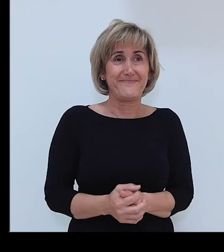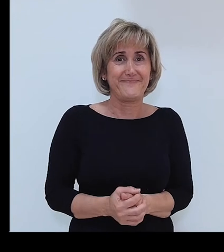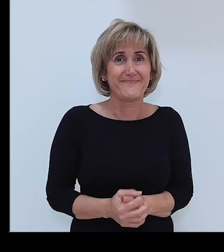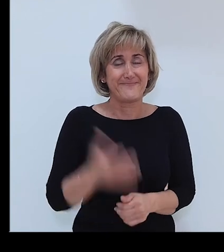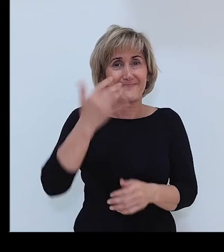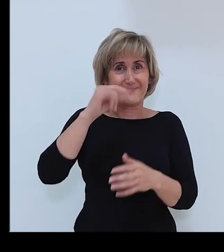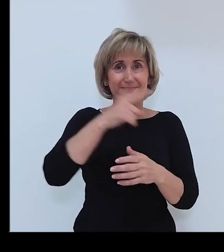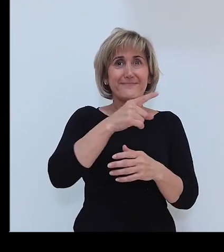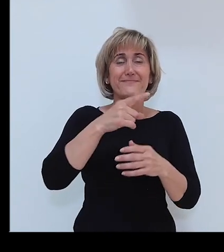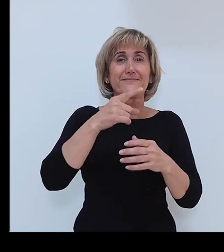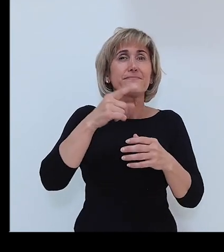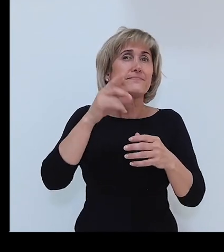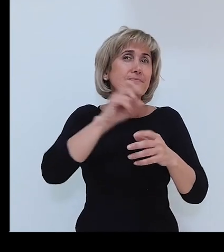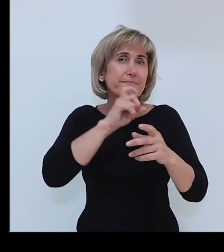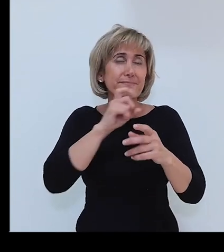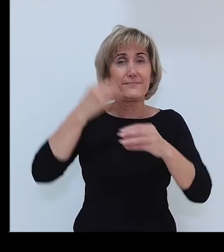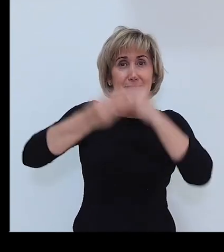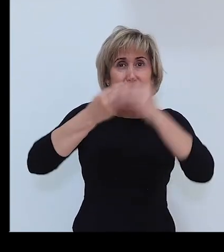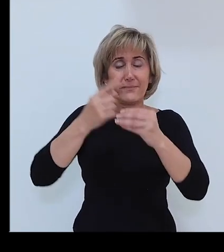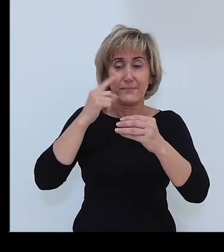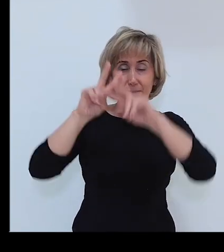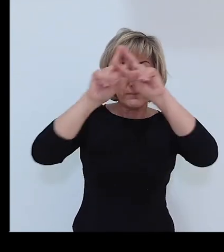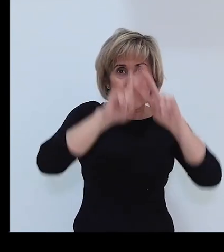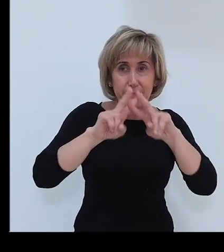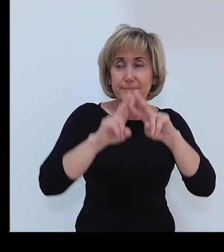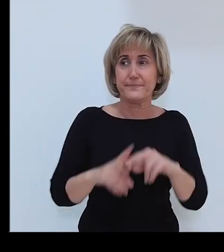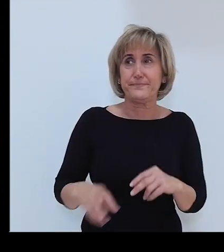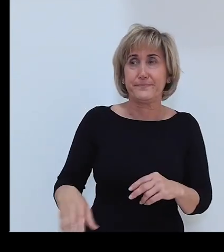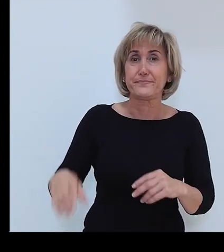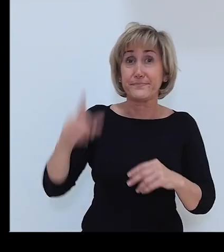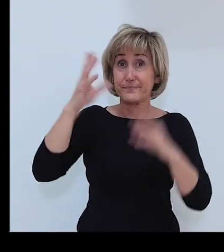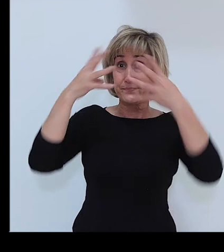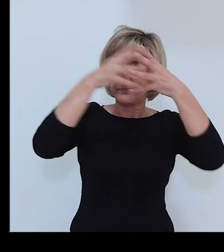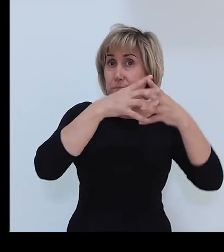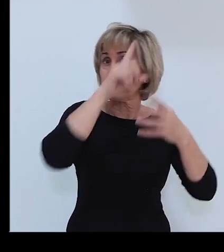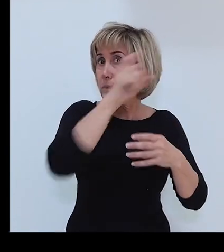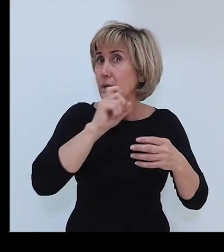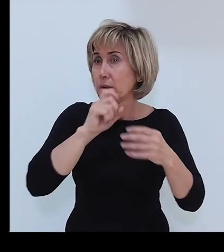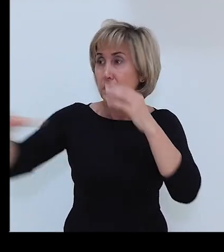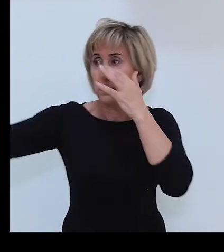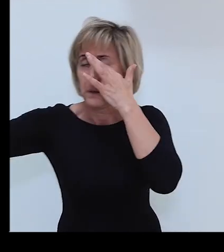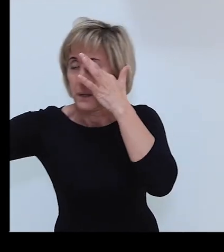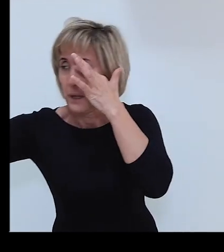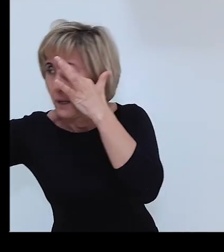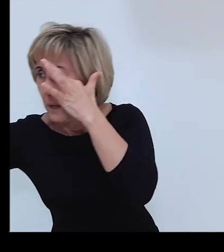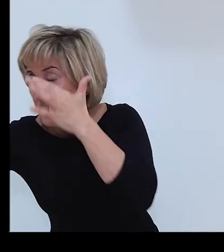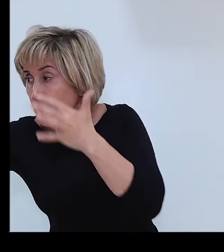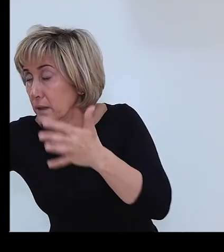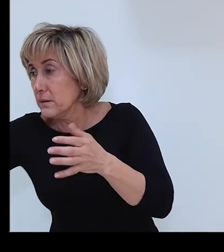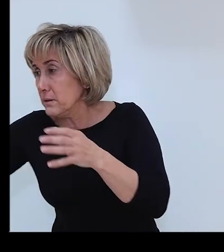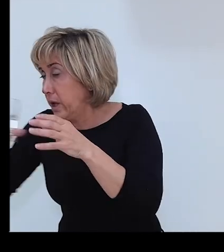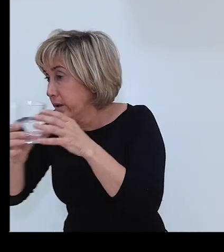a corregir, porque hay iniciativas en España de traducir el Co-Author-Service, de traducir en Society